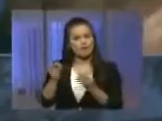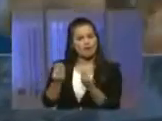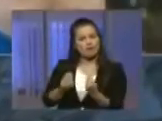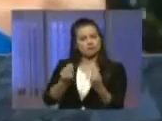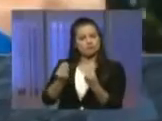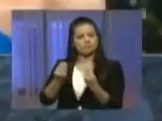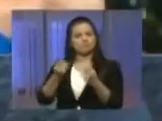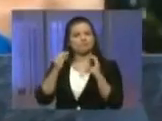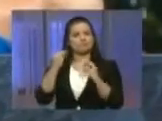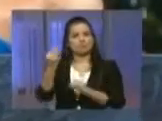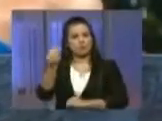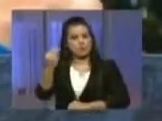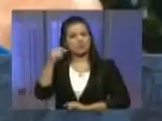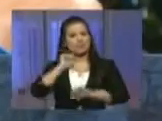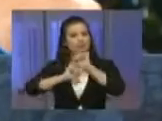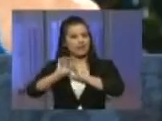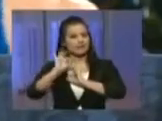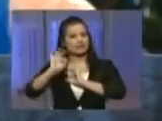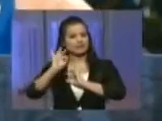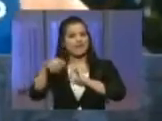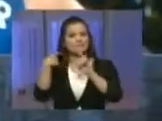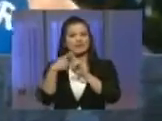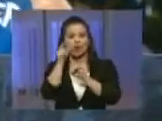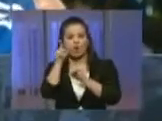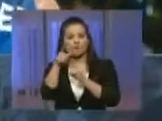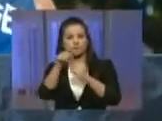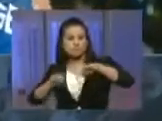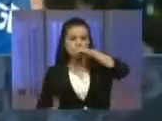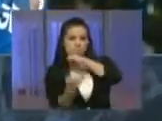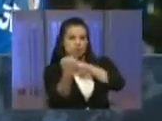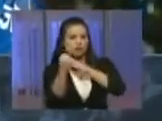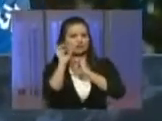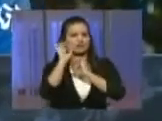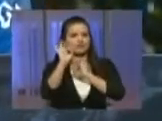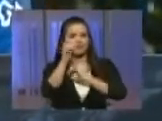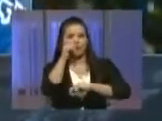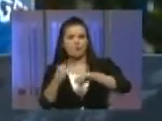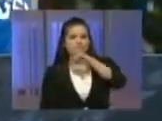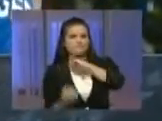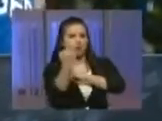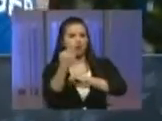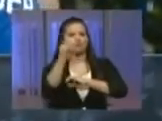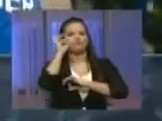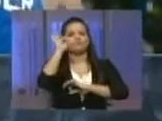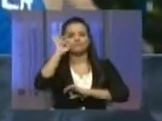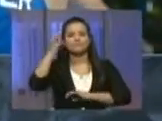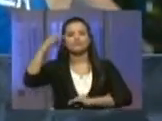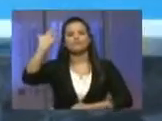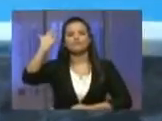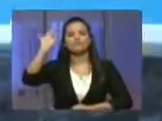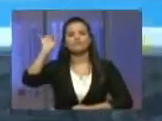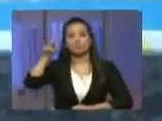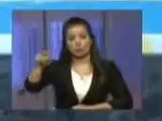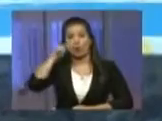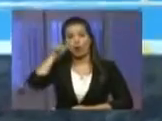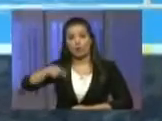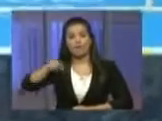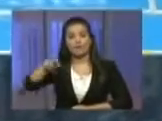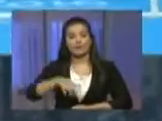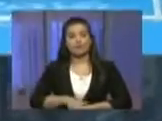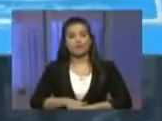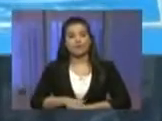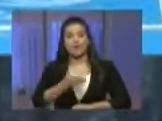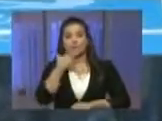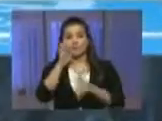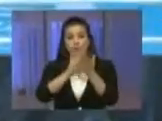en ofensiva defensiva y el golpe clave es el que da el round o da la pelea tú le metes un buen